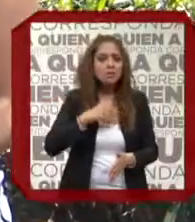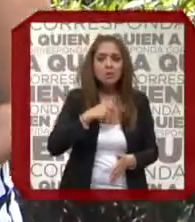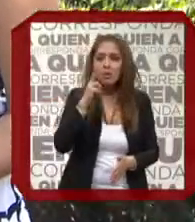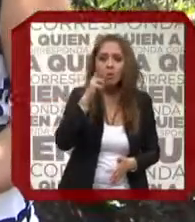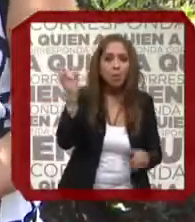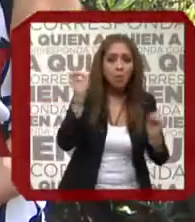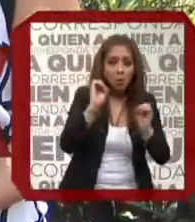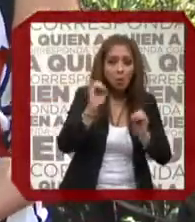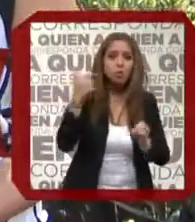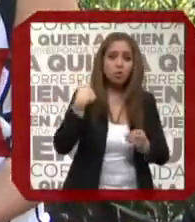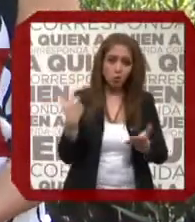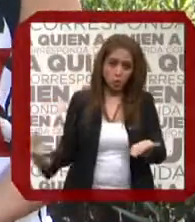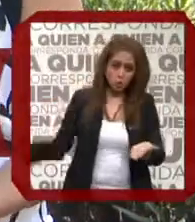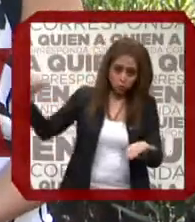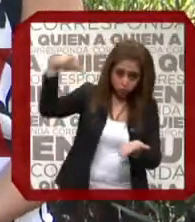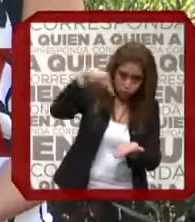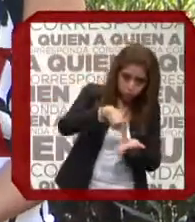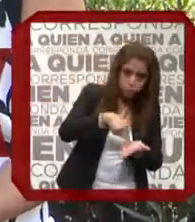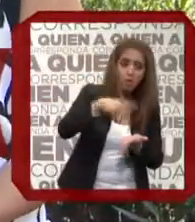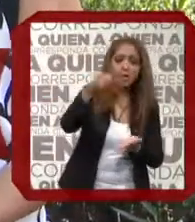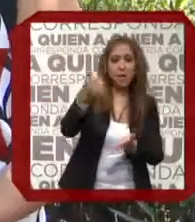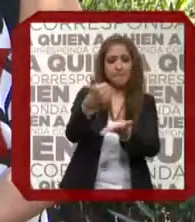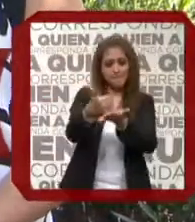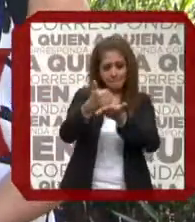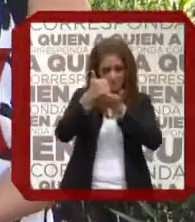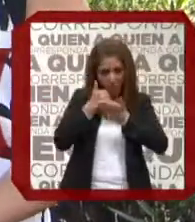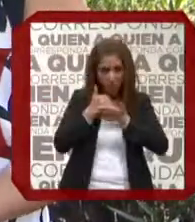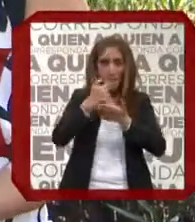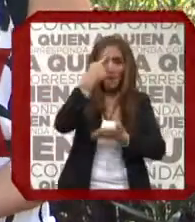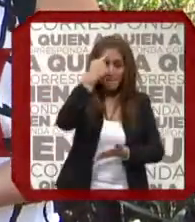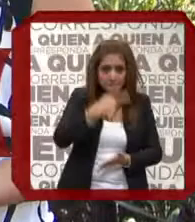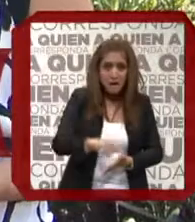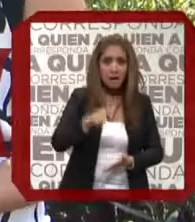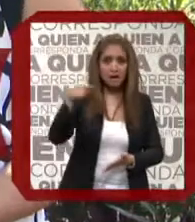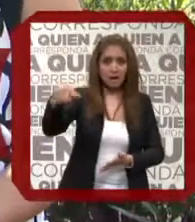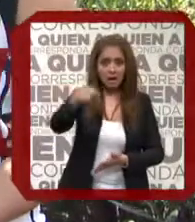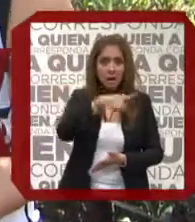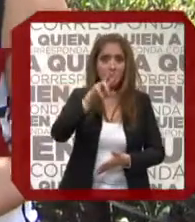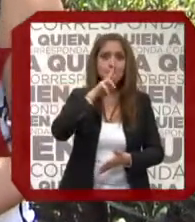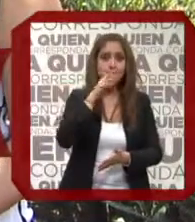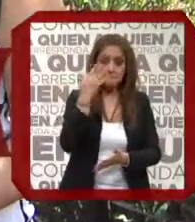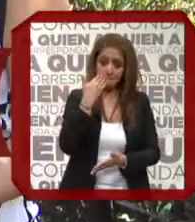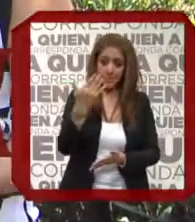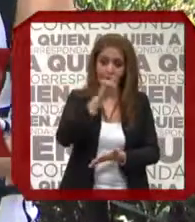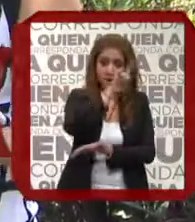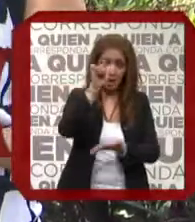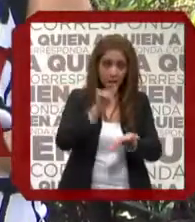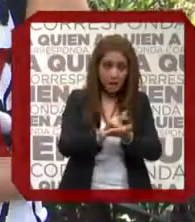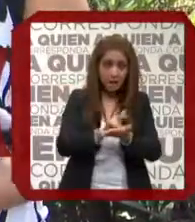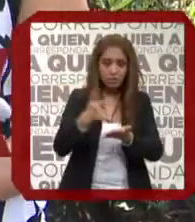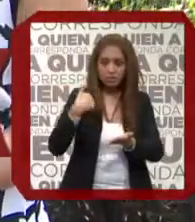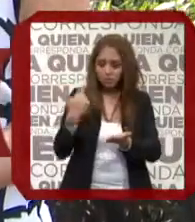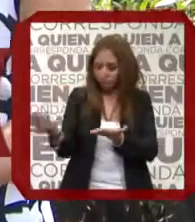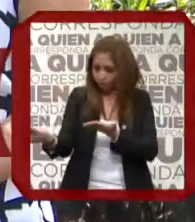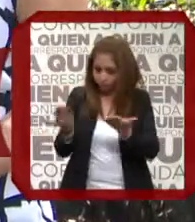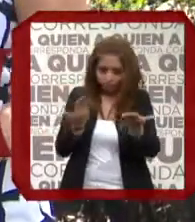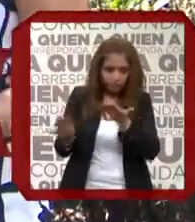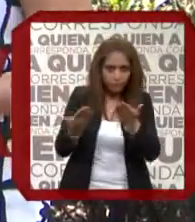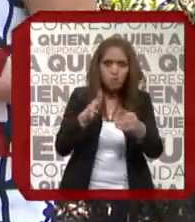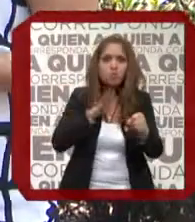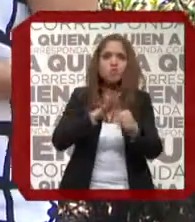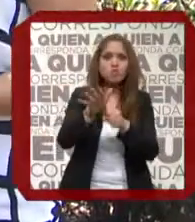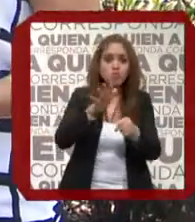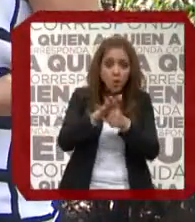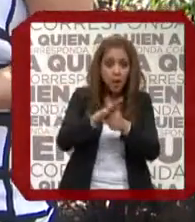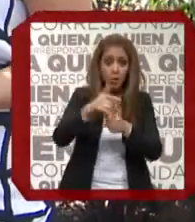a que me ayuden No por medio de ustedes a que se haga eso más legal porque tengo incongruencias en eso de que